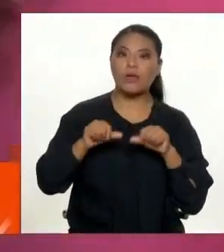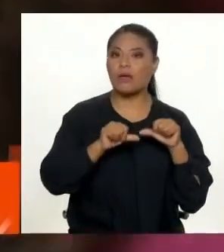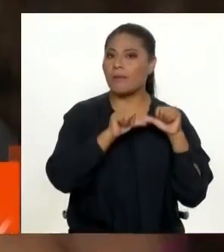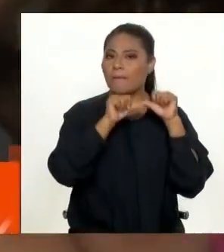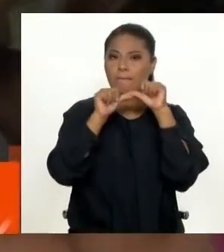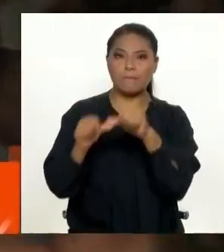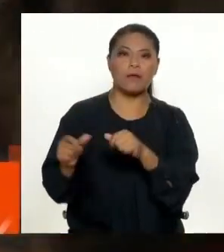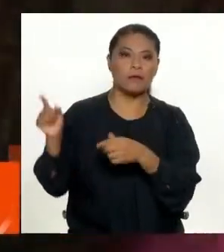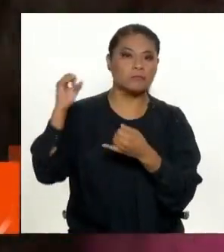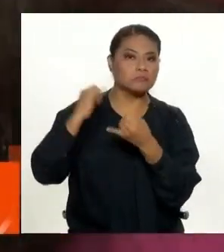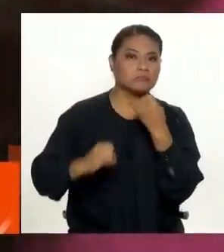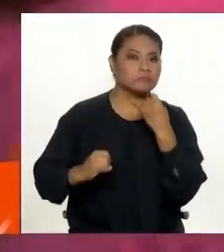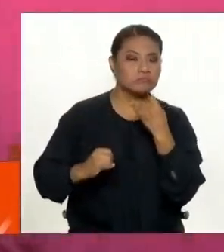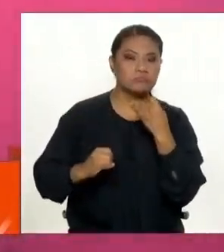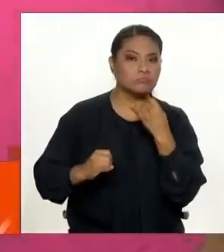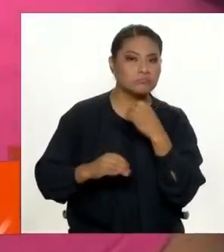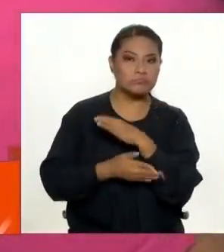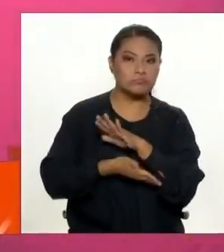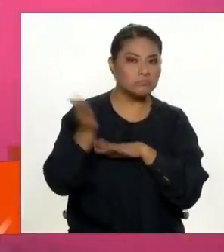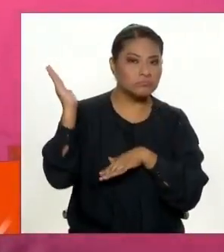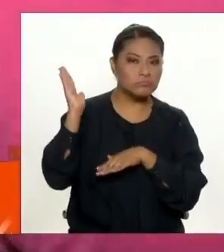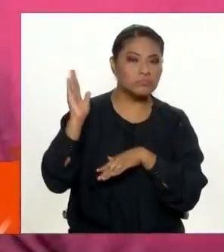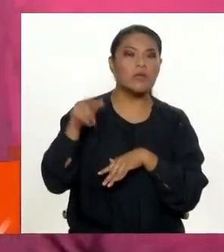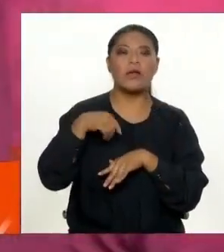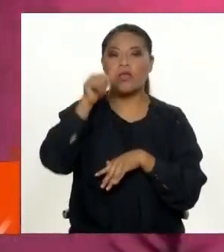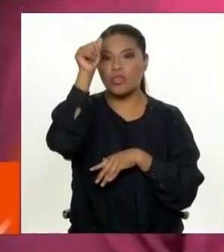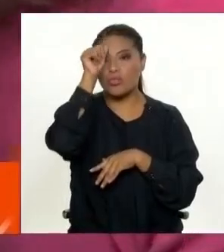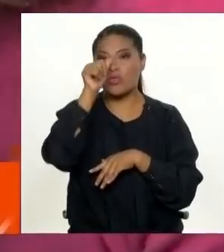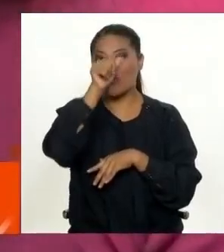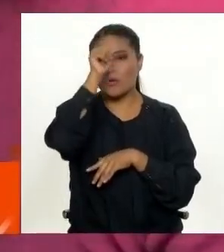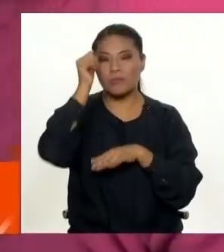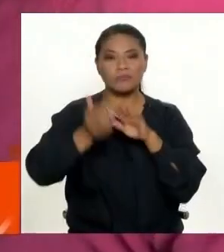queda? Ya, nos vamos el domingo.